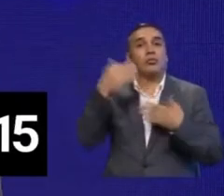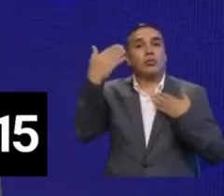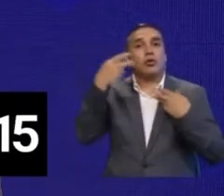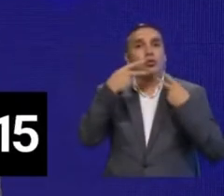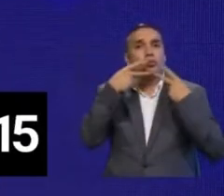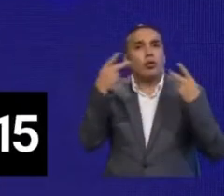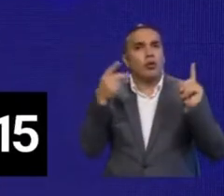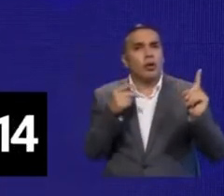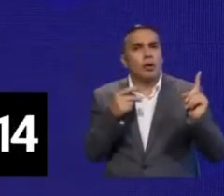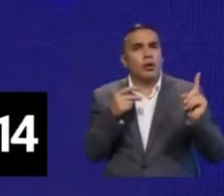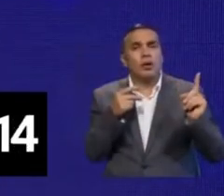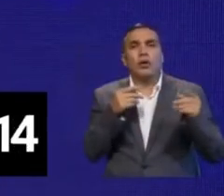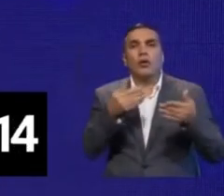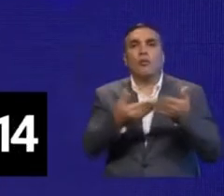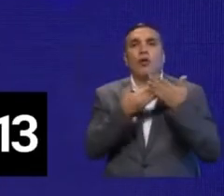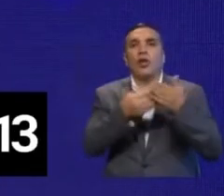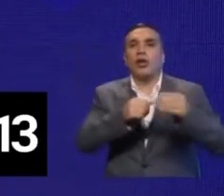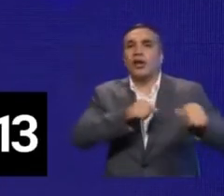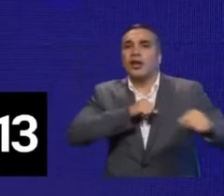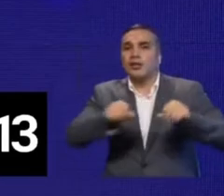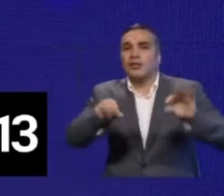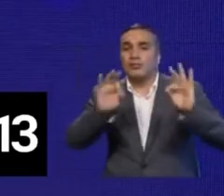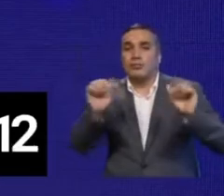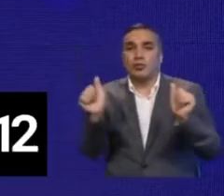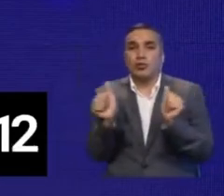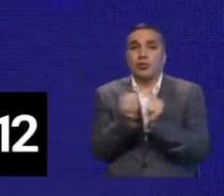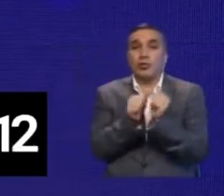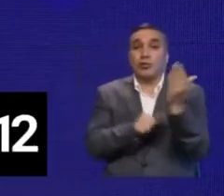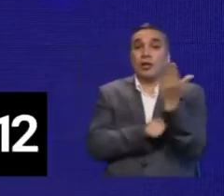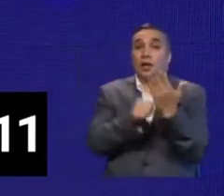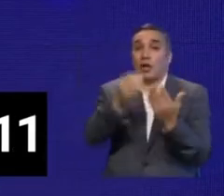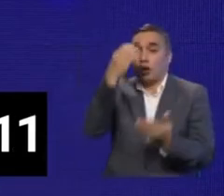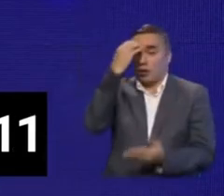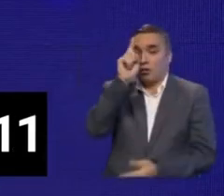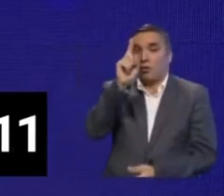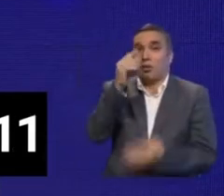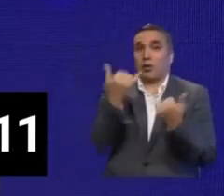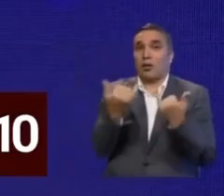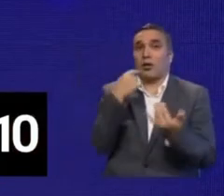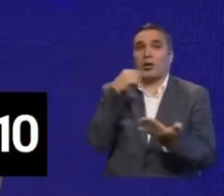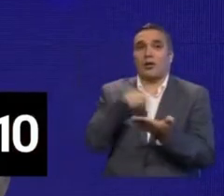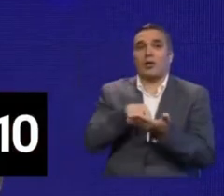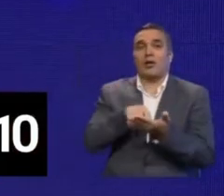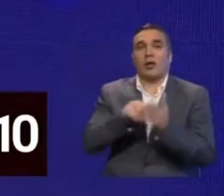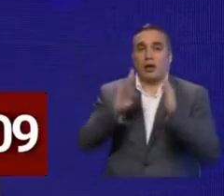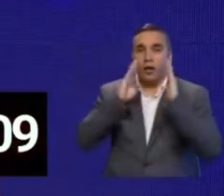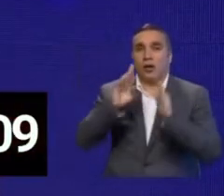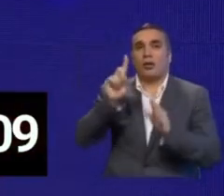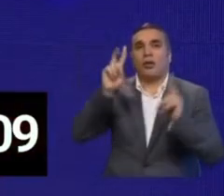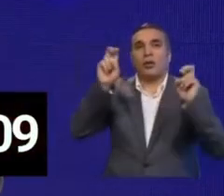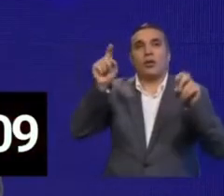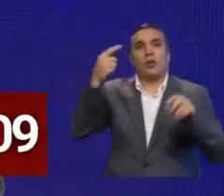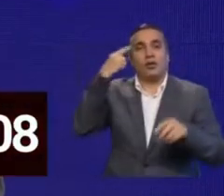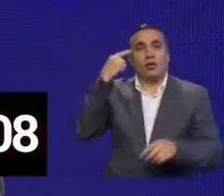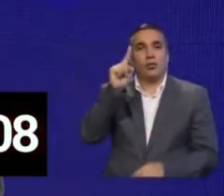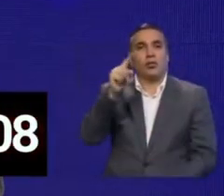públicas, sino modelos de gestión que junto con el Ministerio de la Educación, por ejemplo, en este caso, atiendan una política de Estado. Política de Estado que tiene que ver